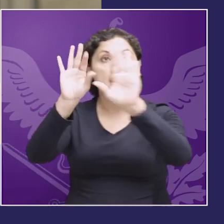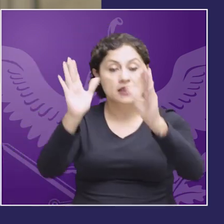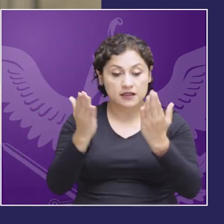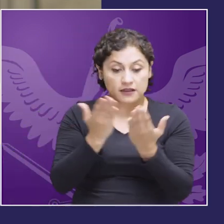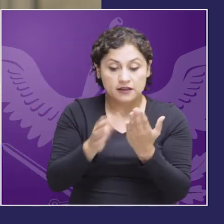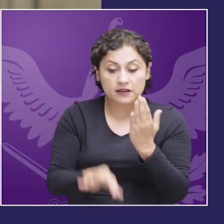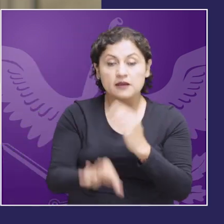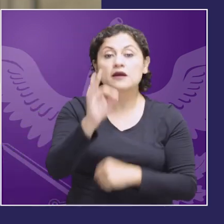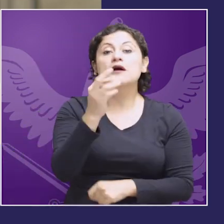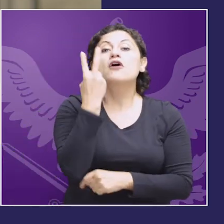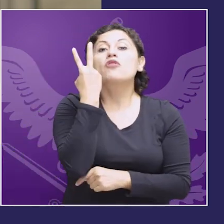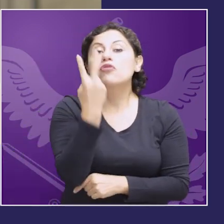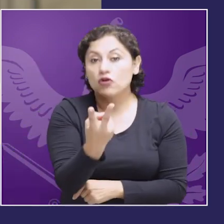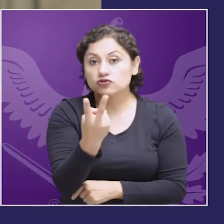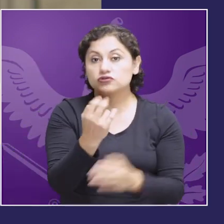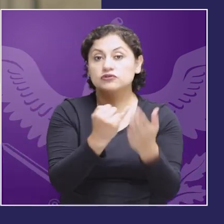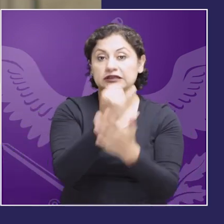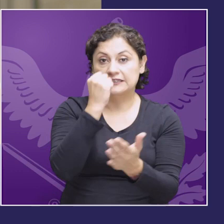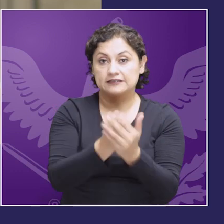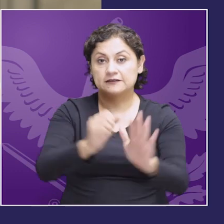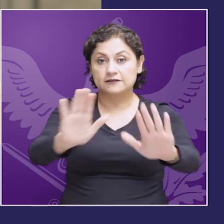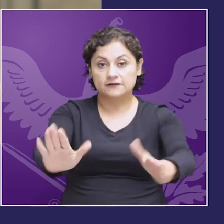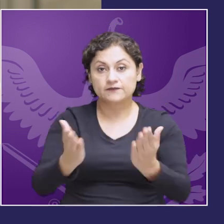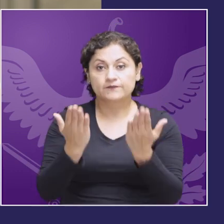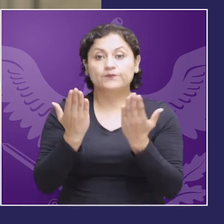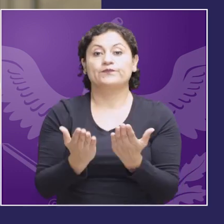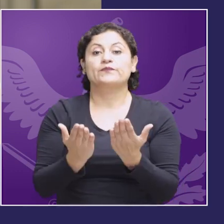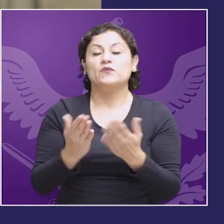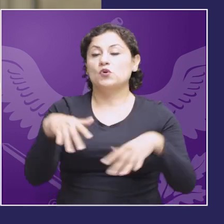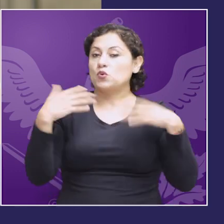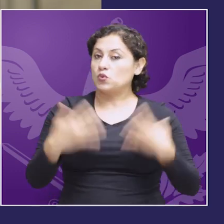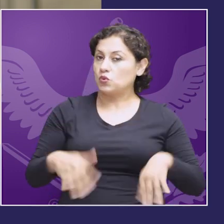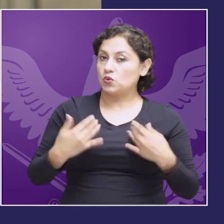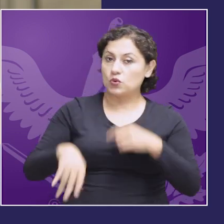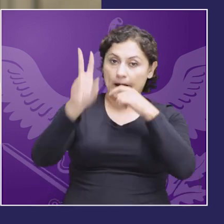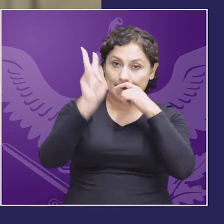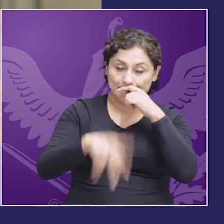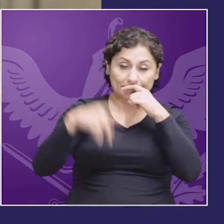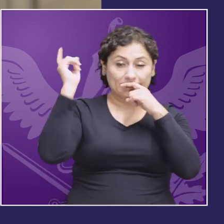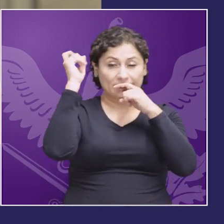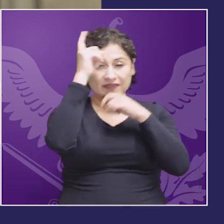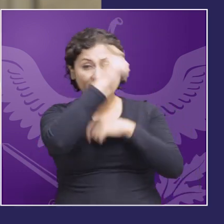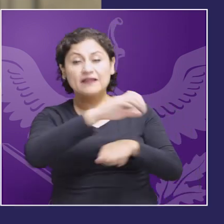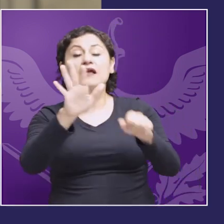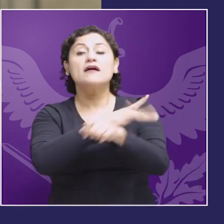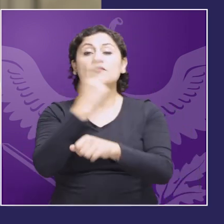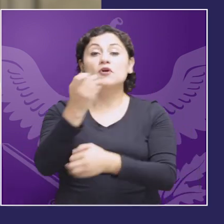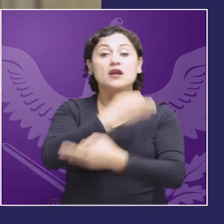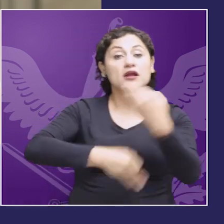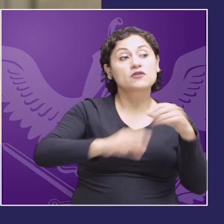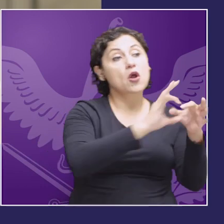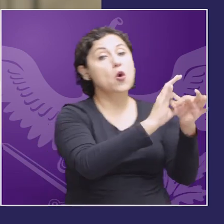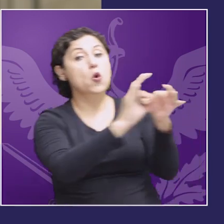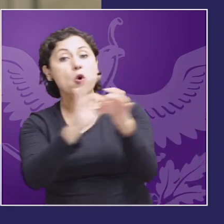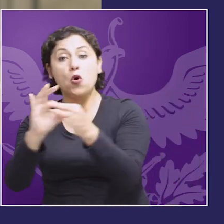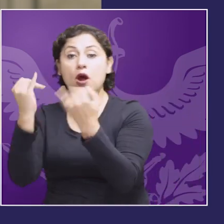países correspondientes a 23 sentencias correspondientes a 12 países. Y aquí también es